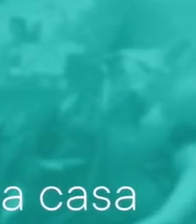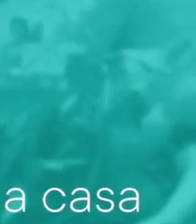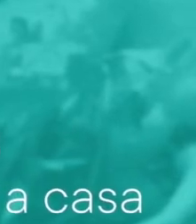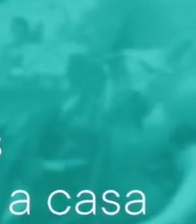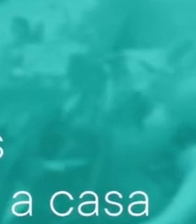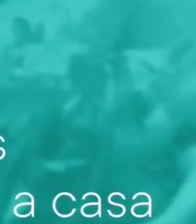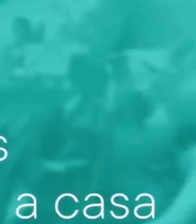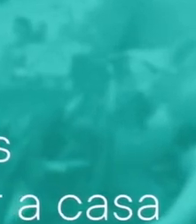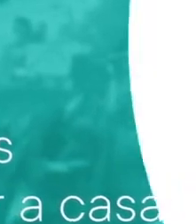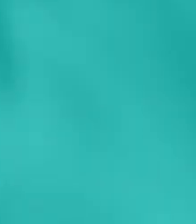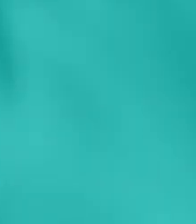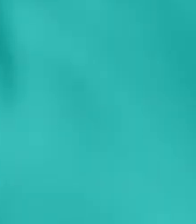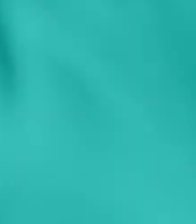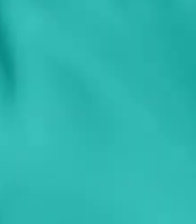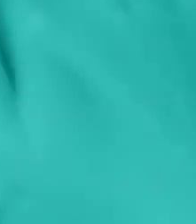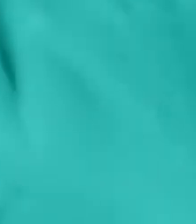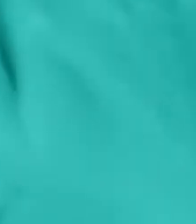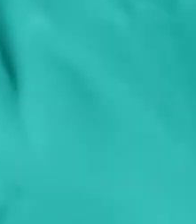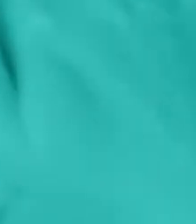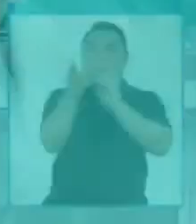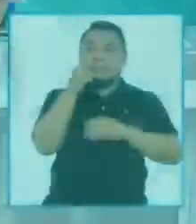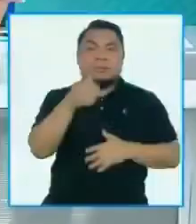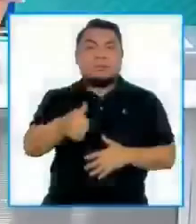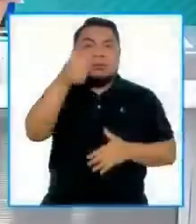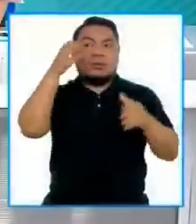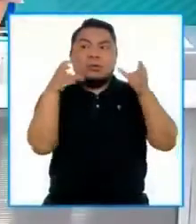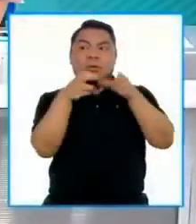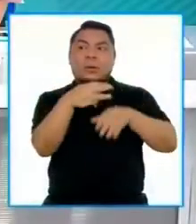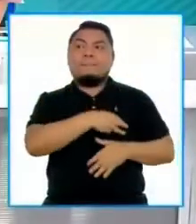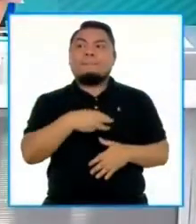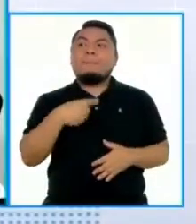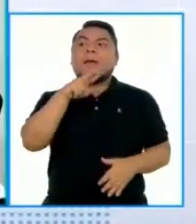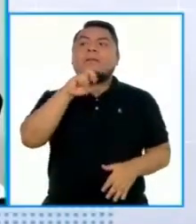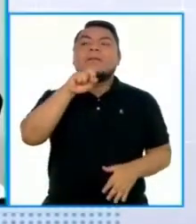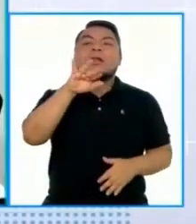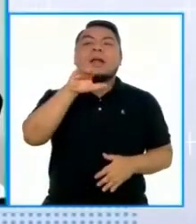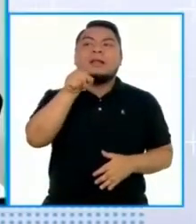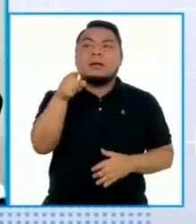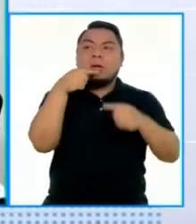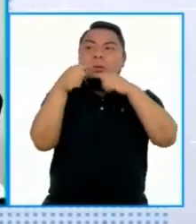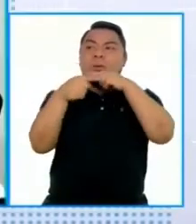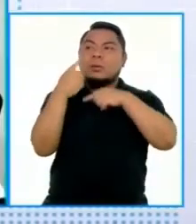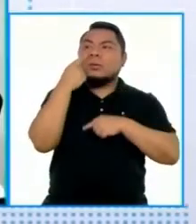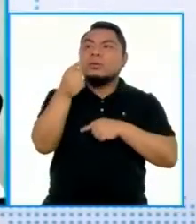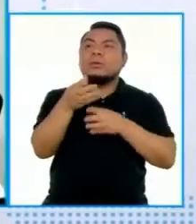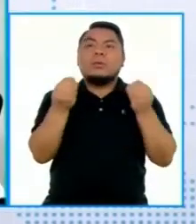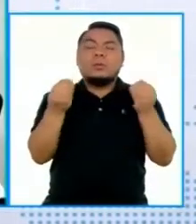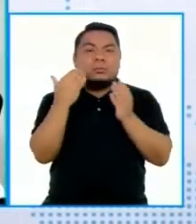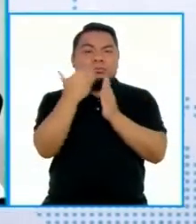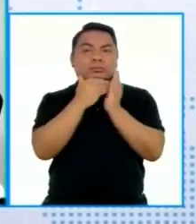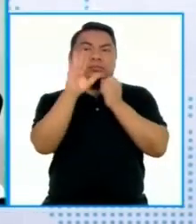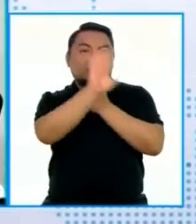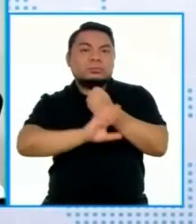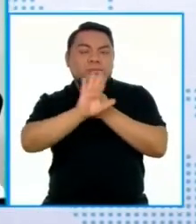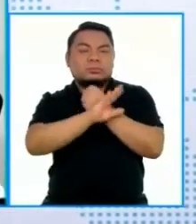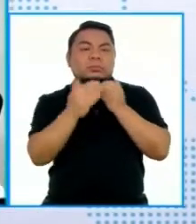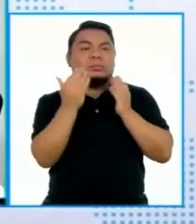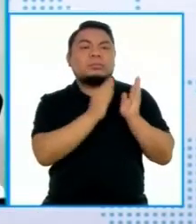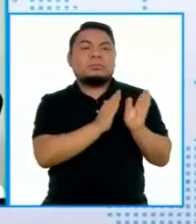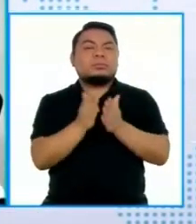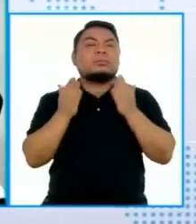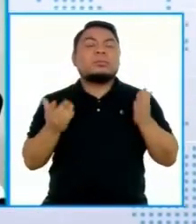comprado al llegar a casa. Y nunca olvides portar mascarilla. Del Consejo de Ministros, Violeta Bermúdez, para conocer por los detalles de las medidas que se tomarán a